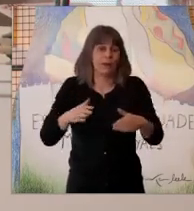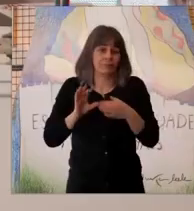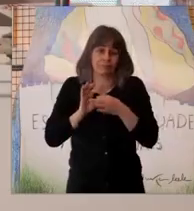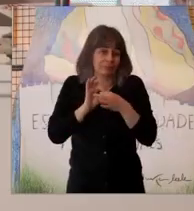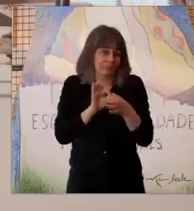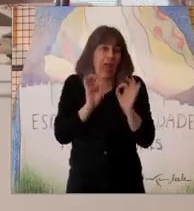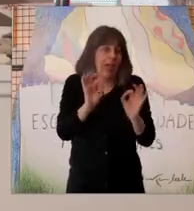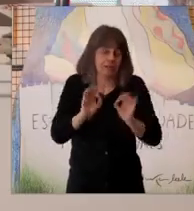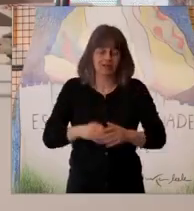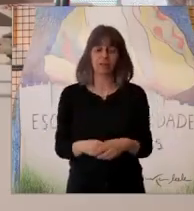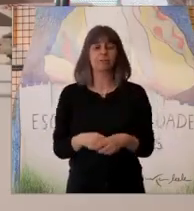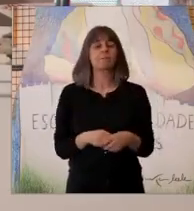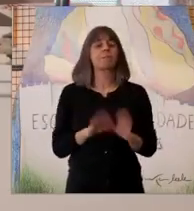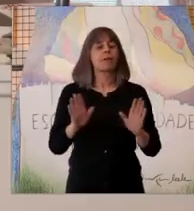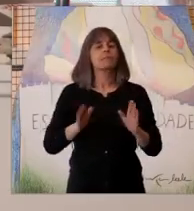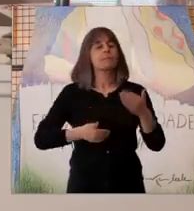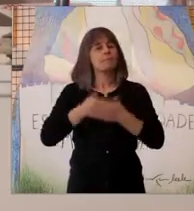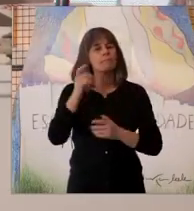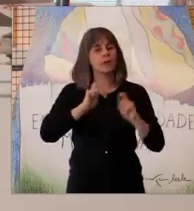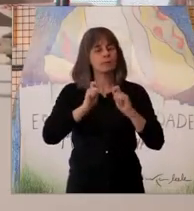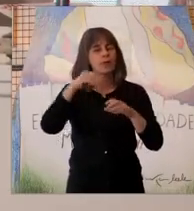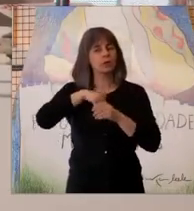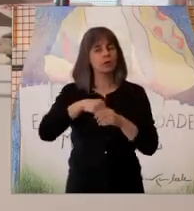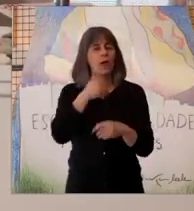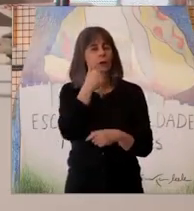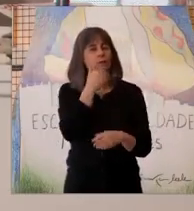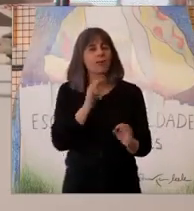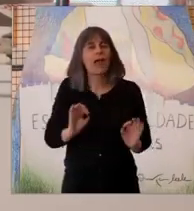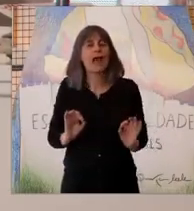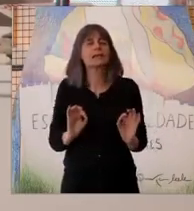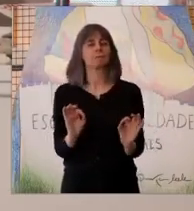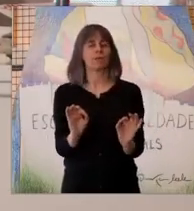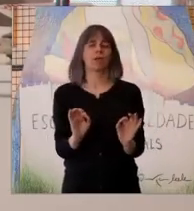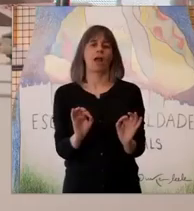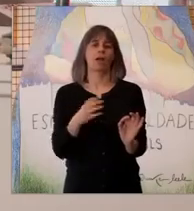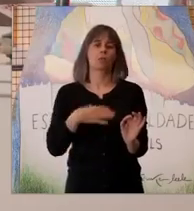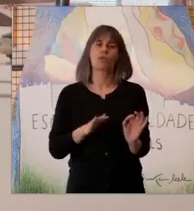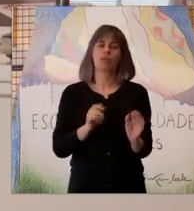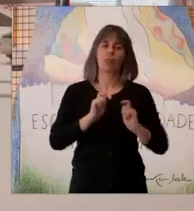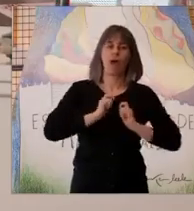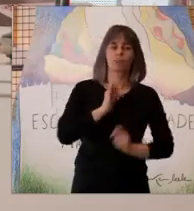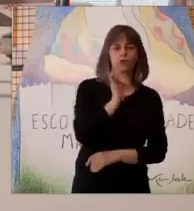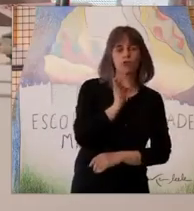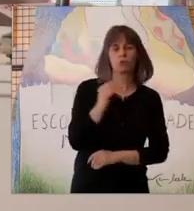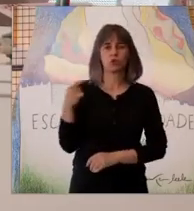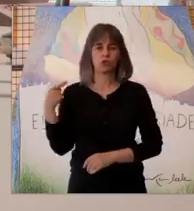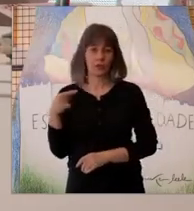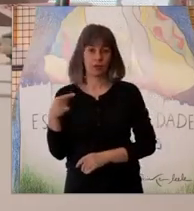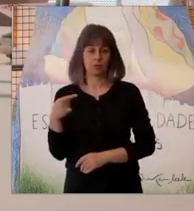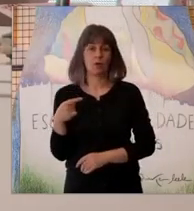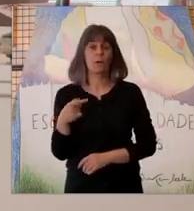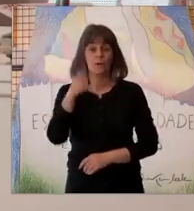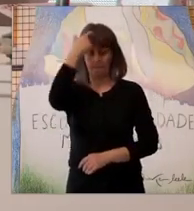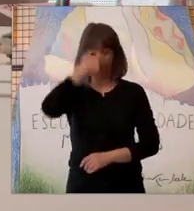es que el periodismo tiene una particularidad que lo hace positivo a veces y negativo otra y es que el periodista